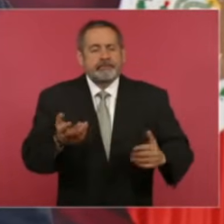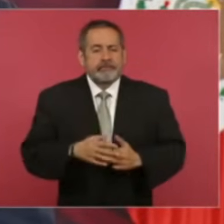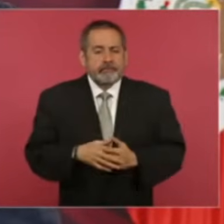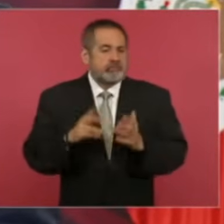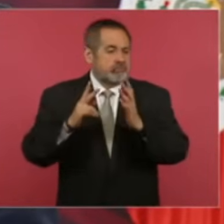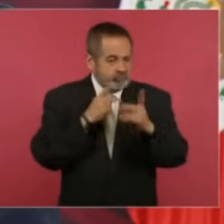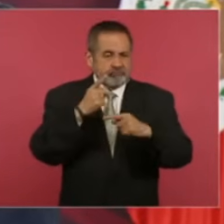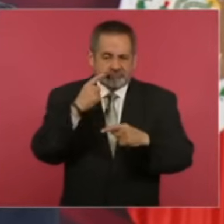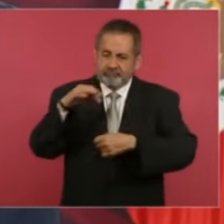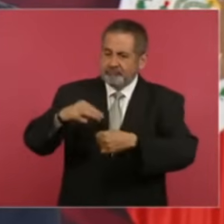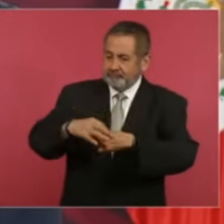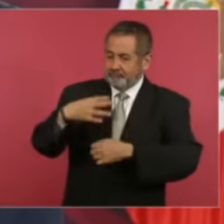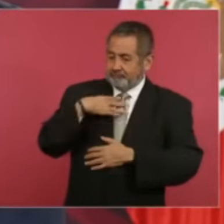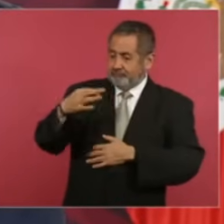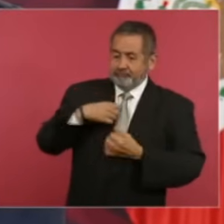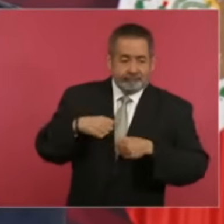regresar